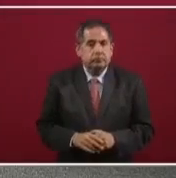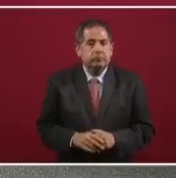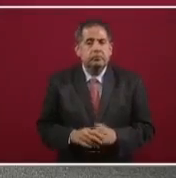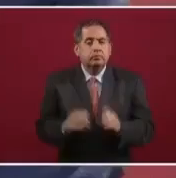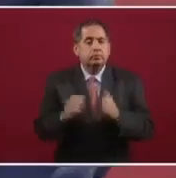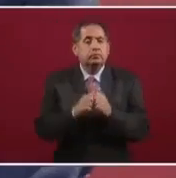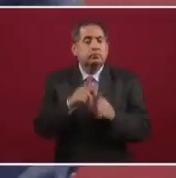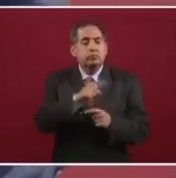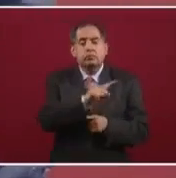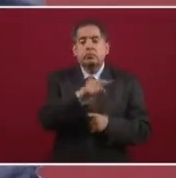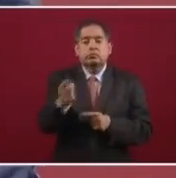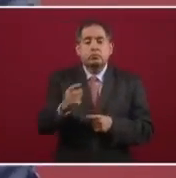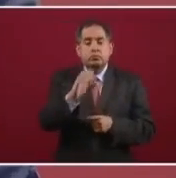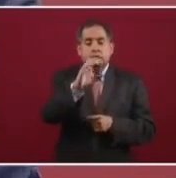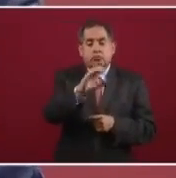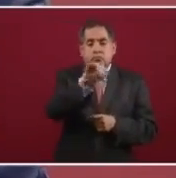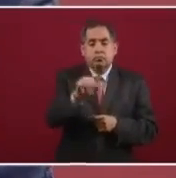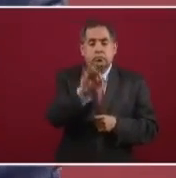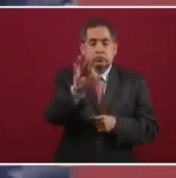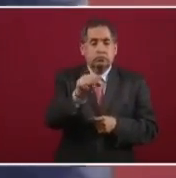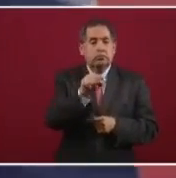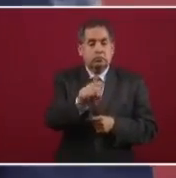con la judicatura